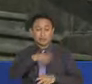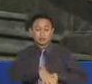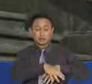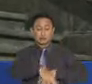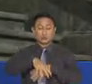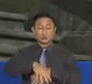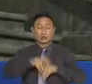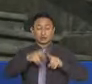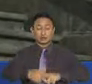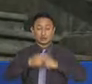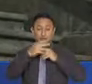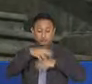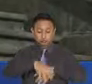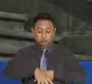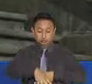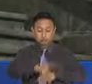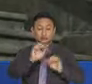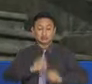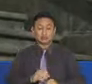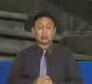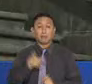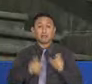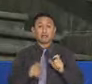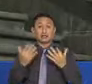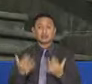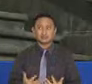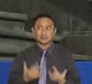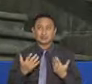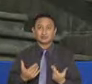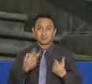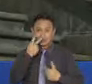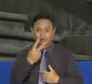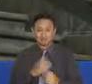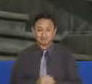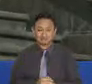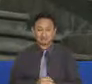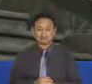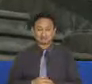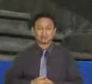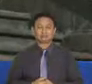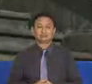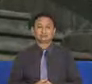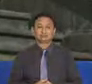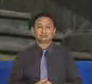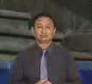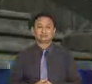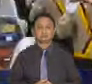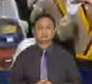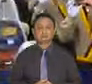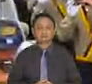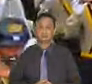desfiles más importantes de la capital y las personas lo esperan con ansias veamos la siguiente nota